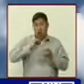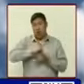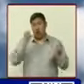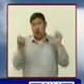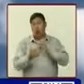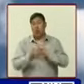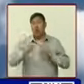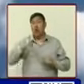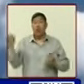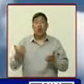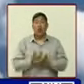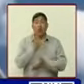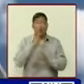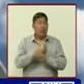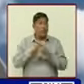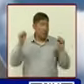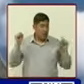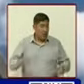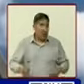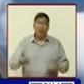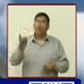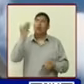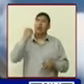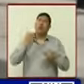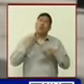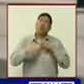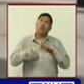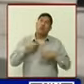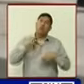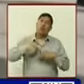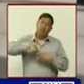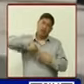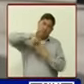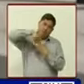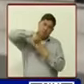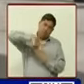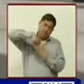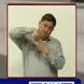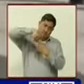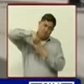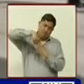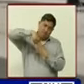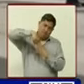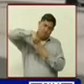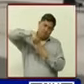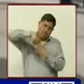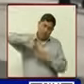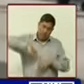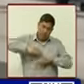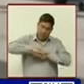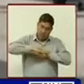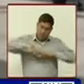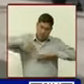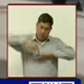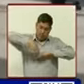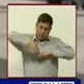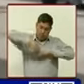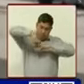otro sistema moderno. Lo que falló cuando hubo el problema fueron estos elementos, son los que sujetan la losa. La losa está